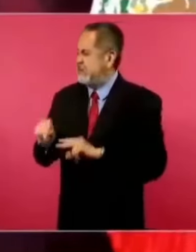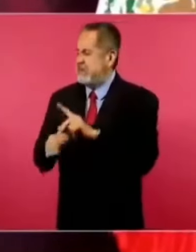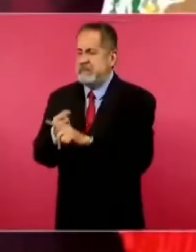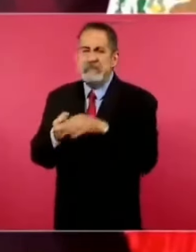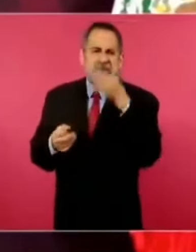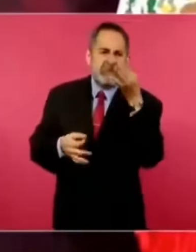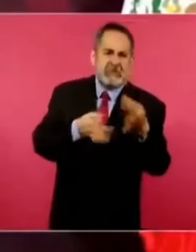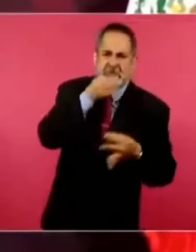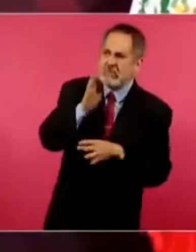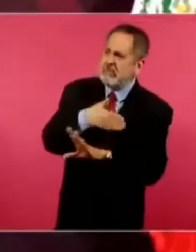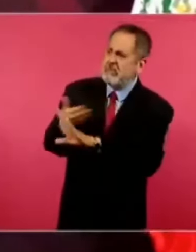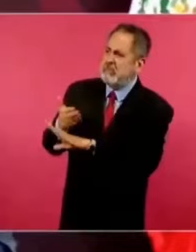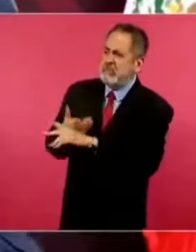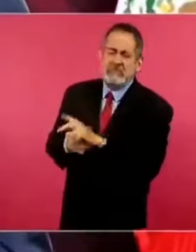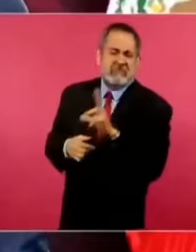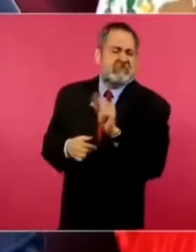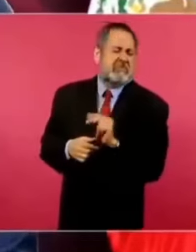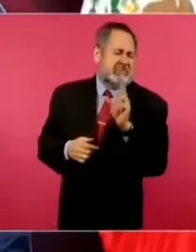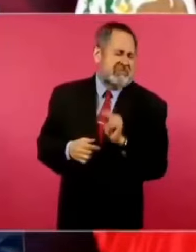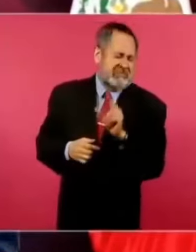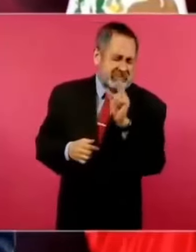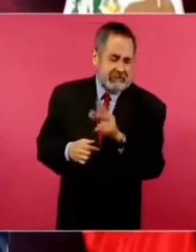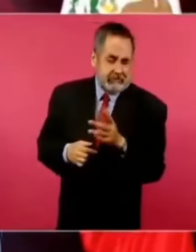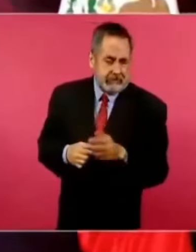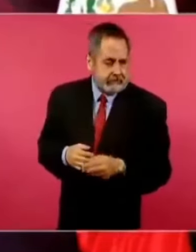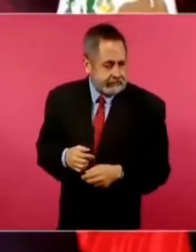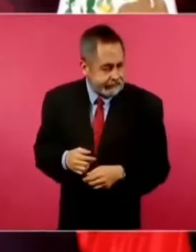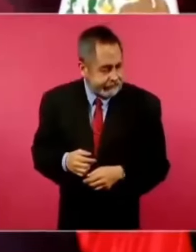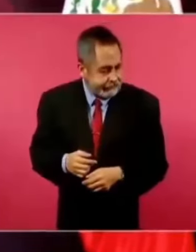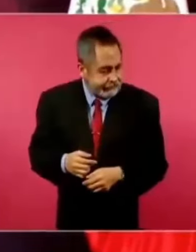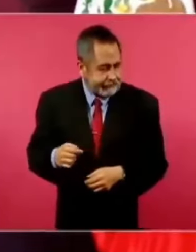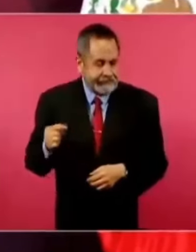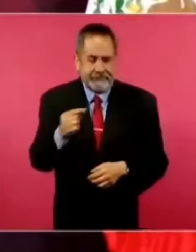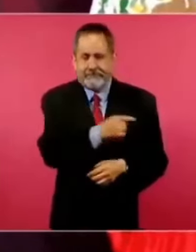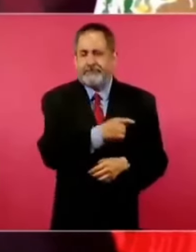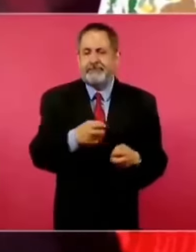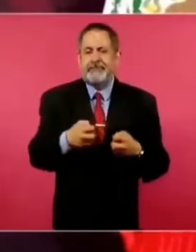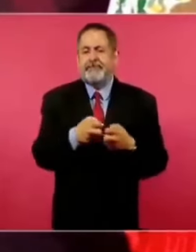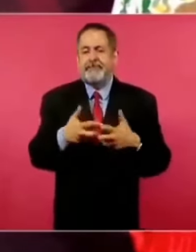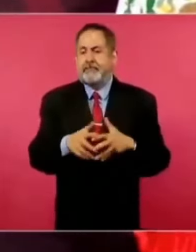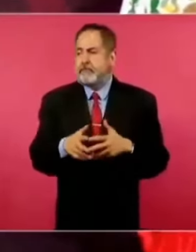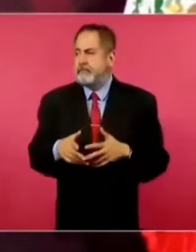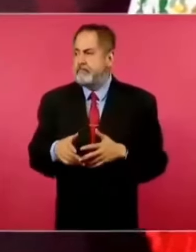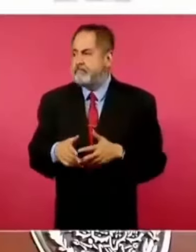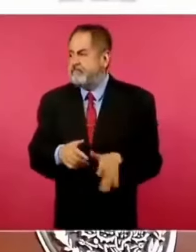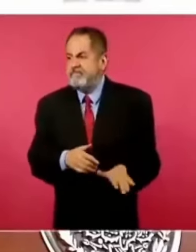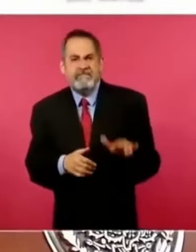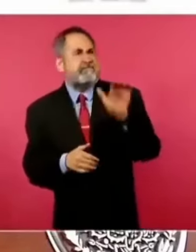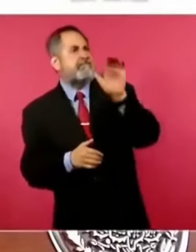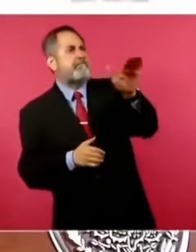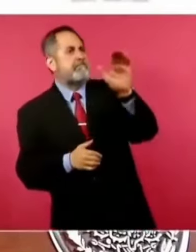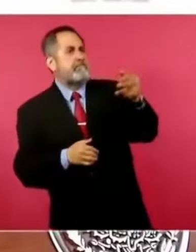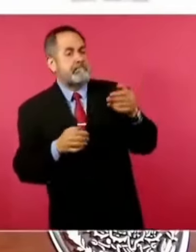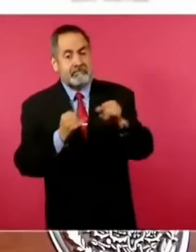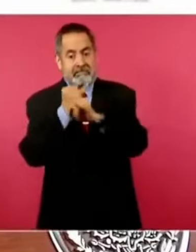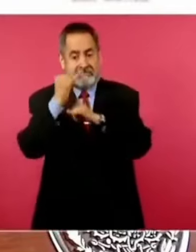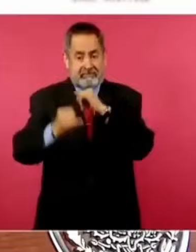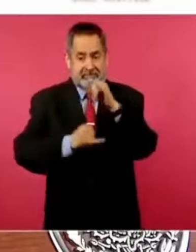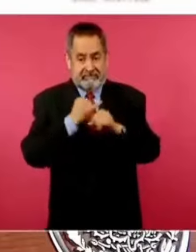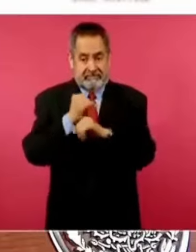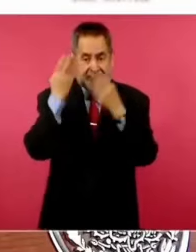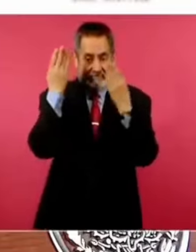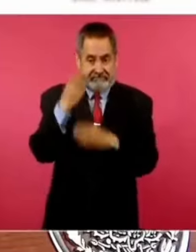para ver si hay nerviosismo en los mercados.